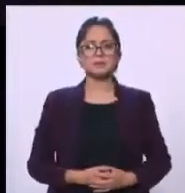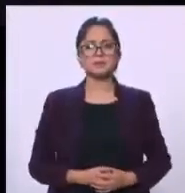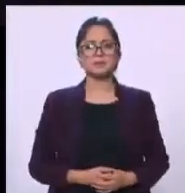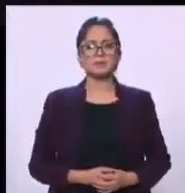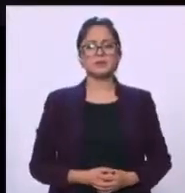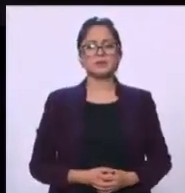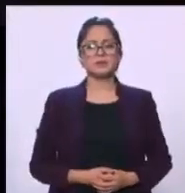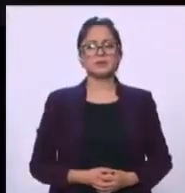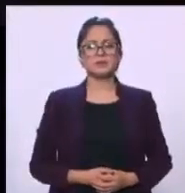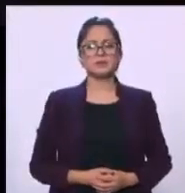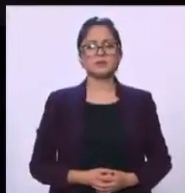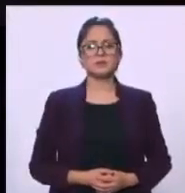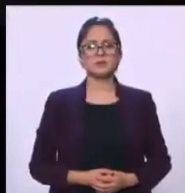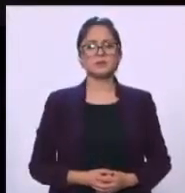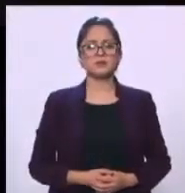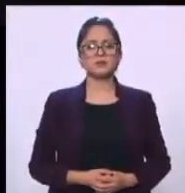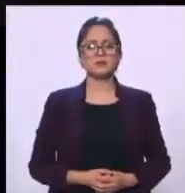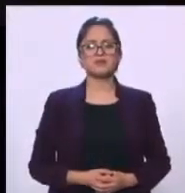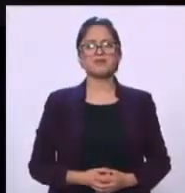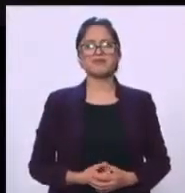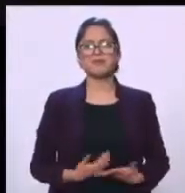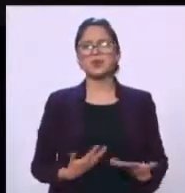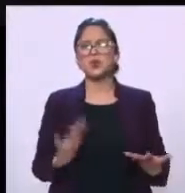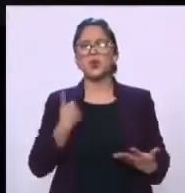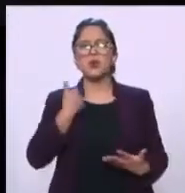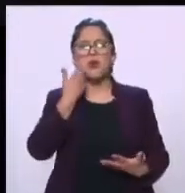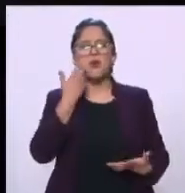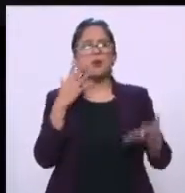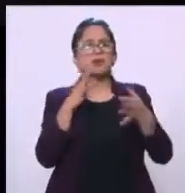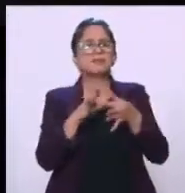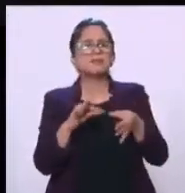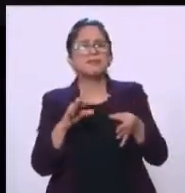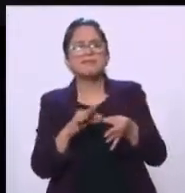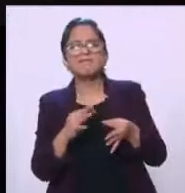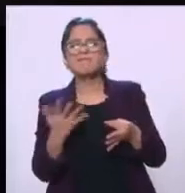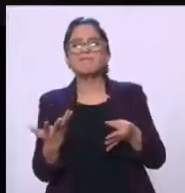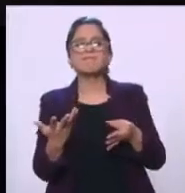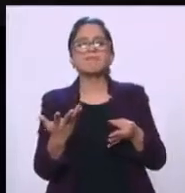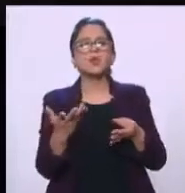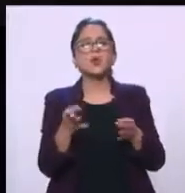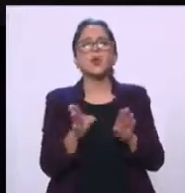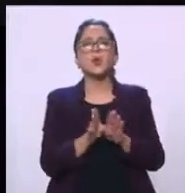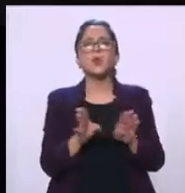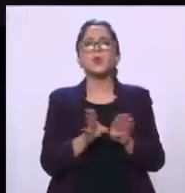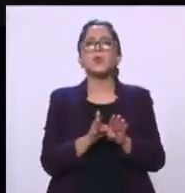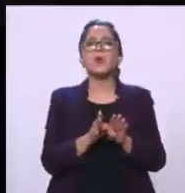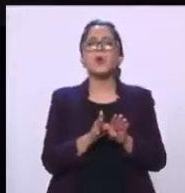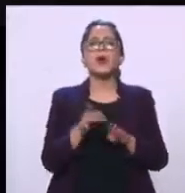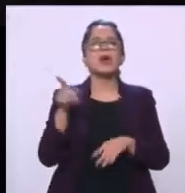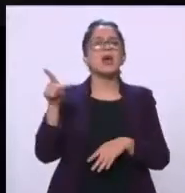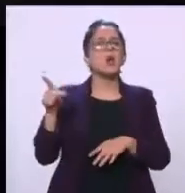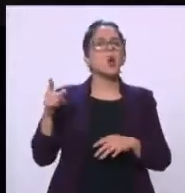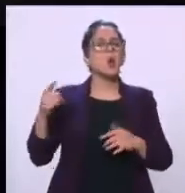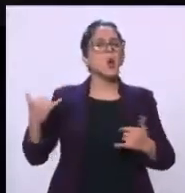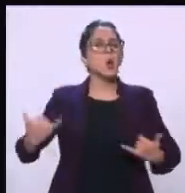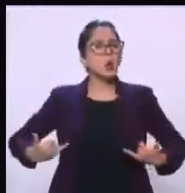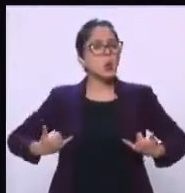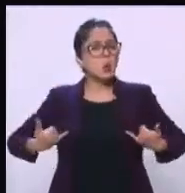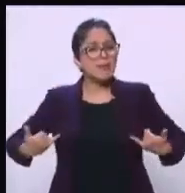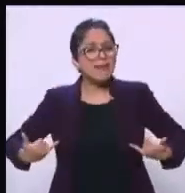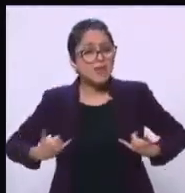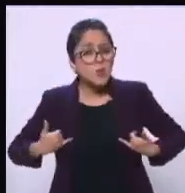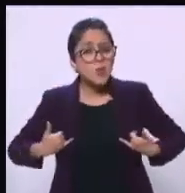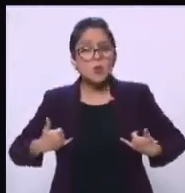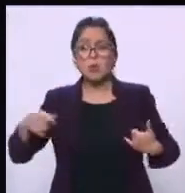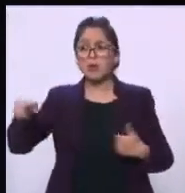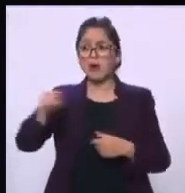que, no sé, o sea, si habláramos, por ejemplo, de los grandes retos que enfrenta la juventud como gran grupo